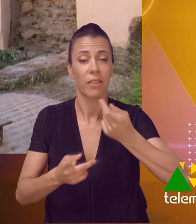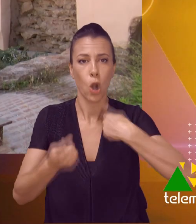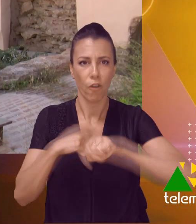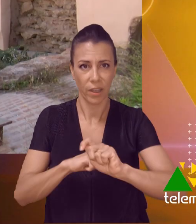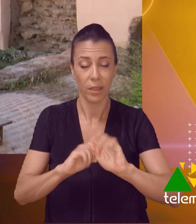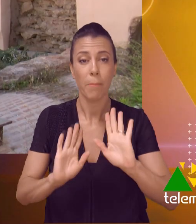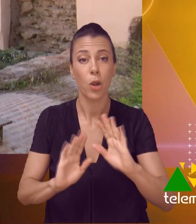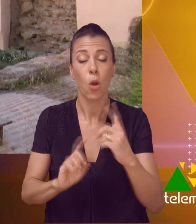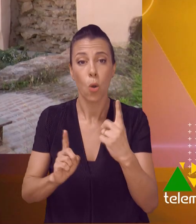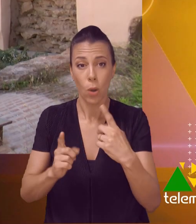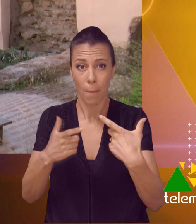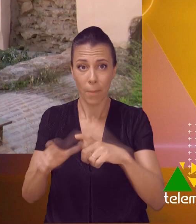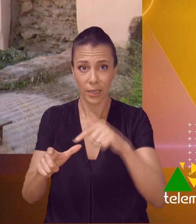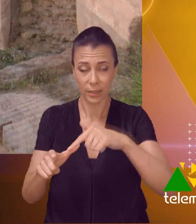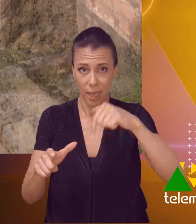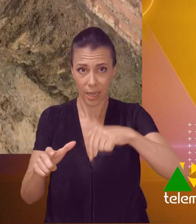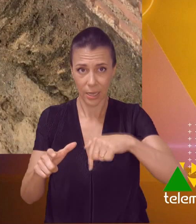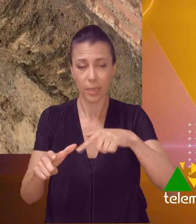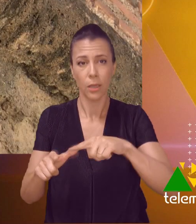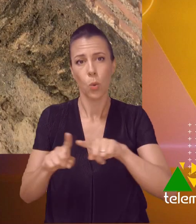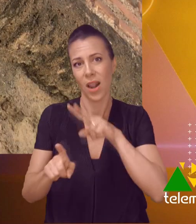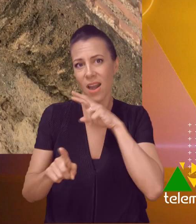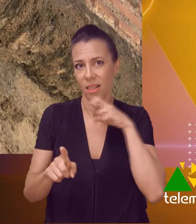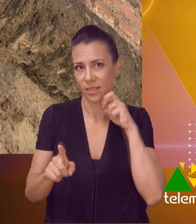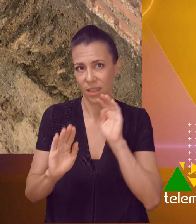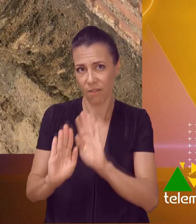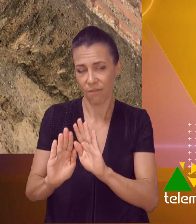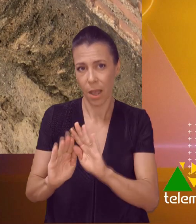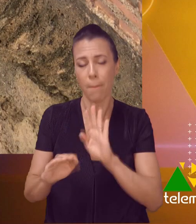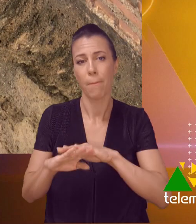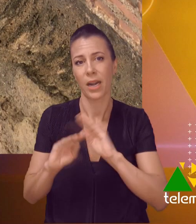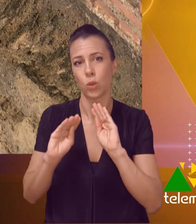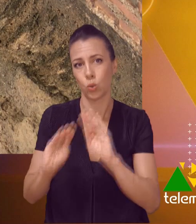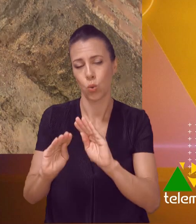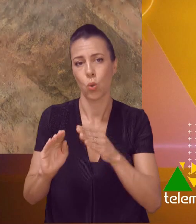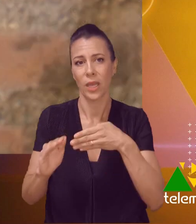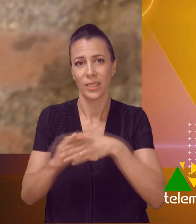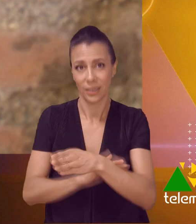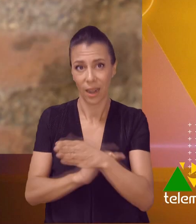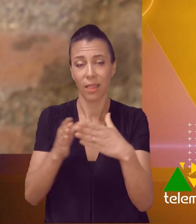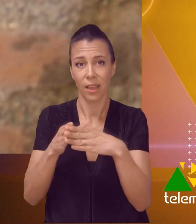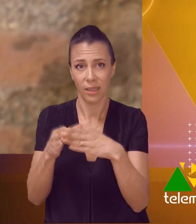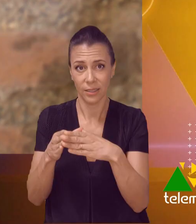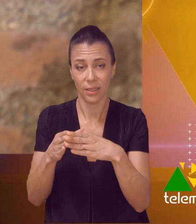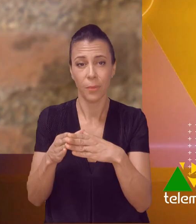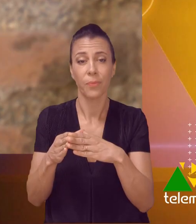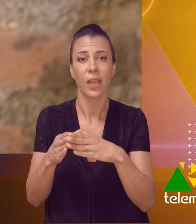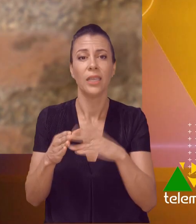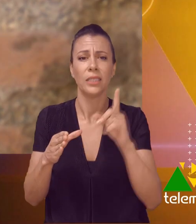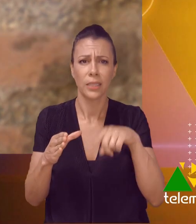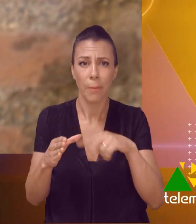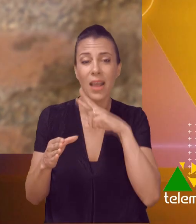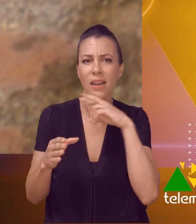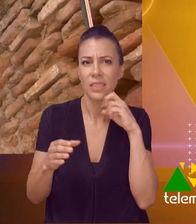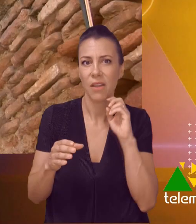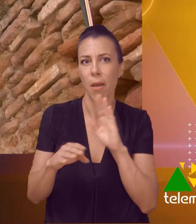reservándose una parte, esta parte que tenemos aquí, se la reservan para su entrada a la iglesia y se la reservan también